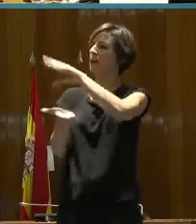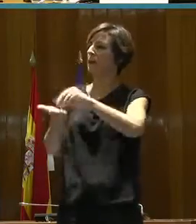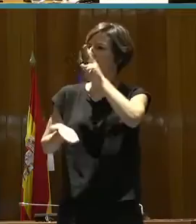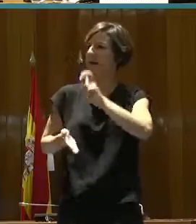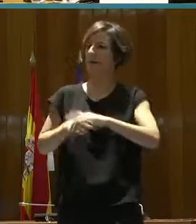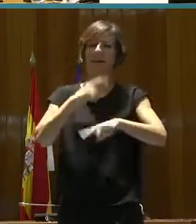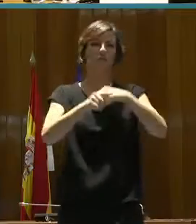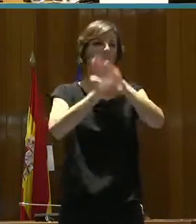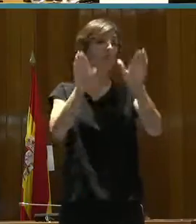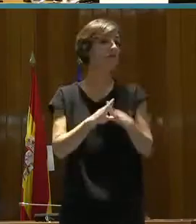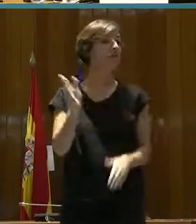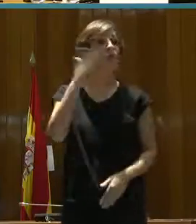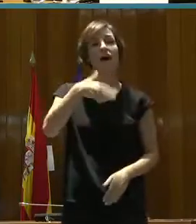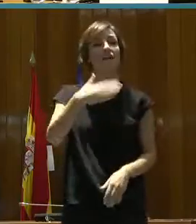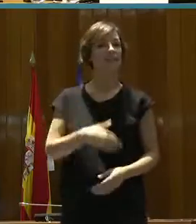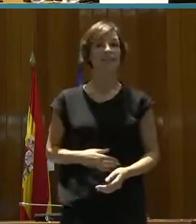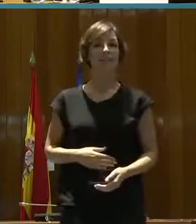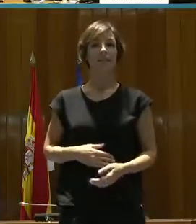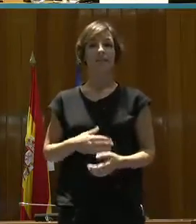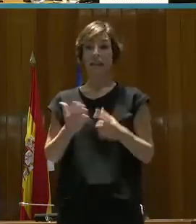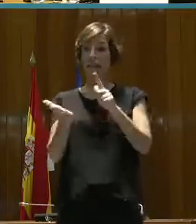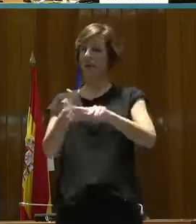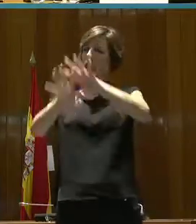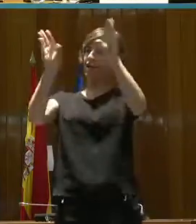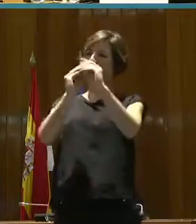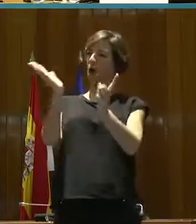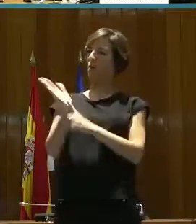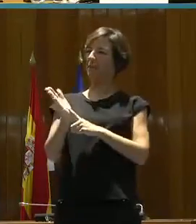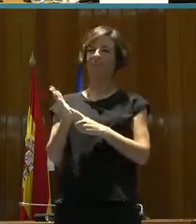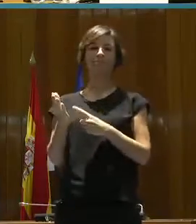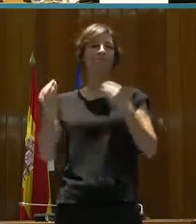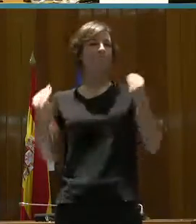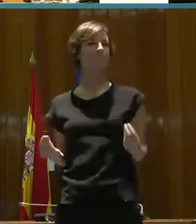ejemplo. No tenemos una imagen completa de la lengua.